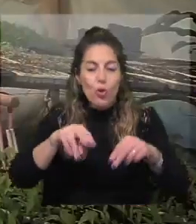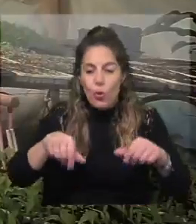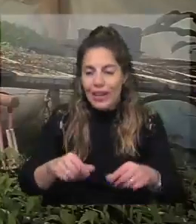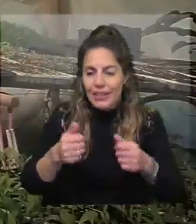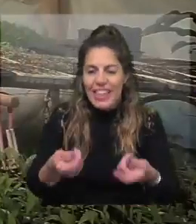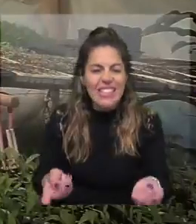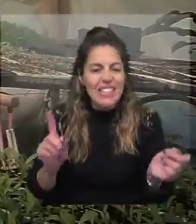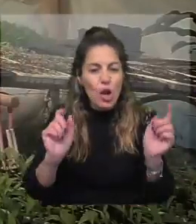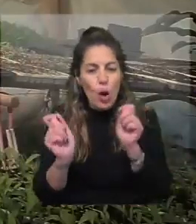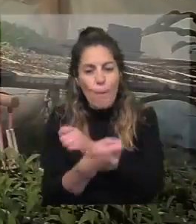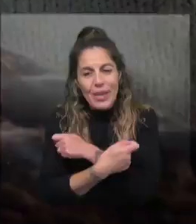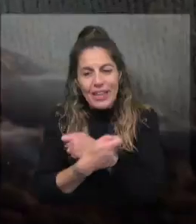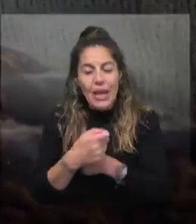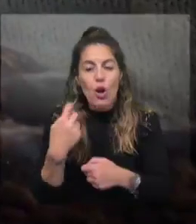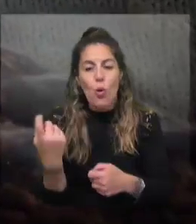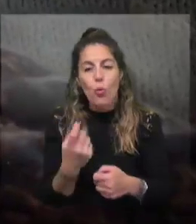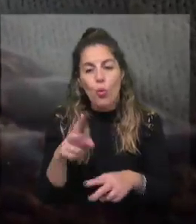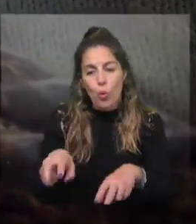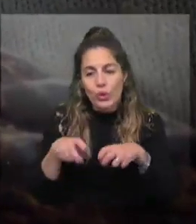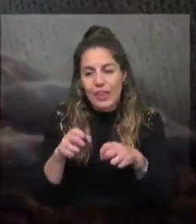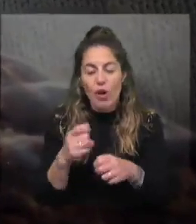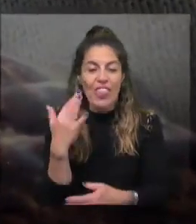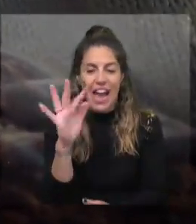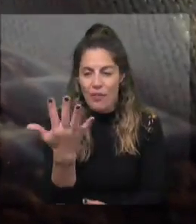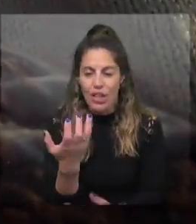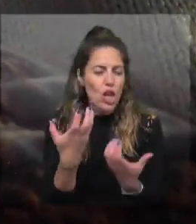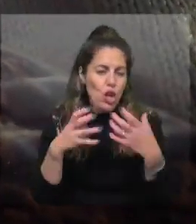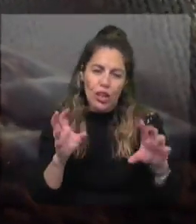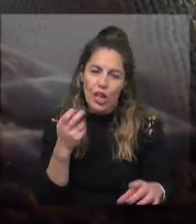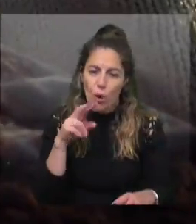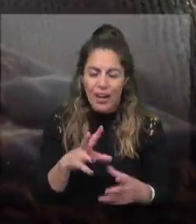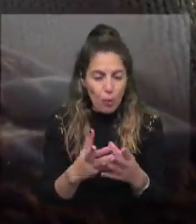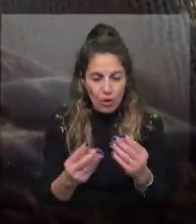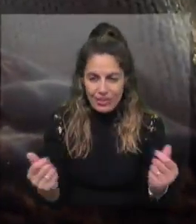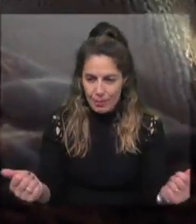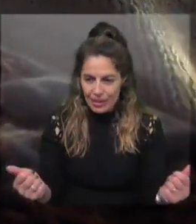se convierten en monocultivos de eucaliptos. No quiero ver cómo desaparecen.